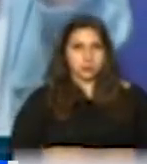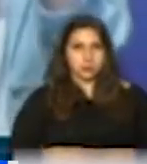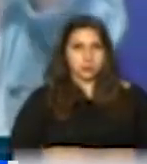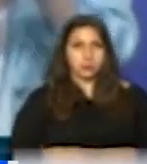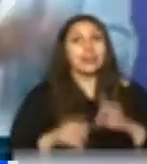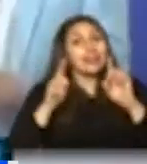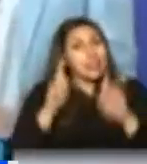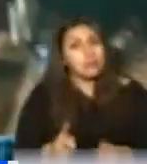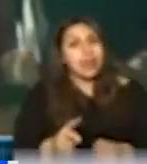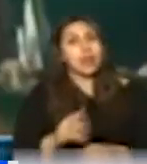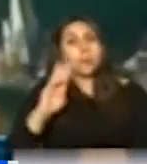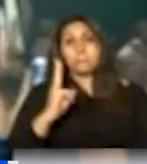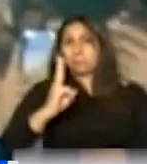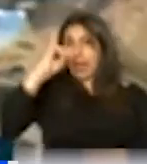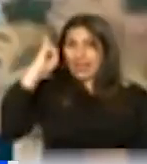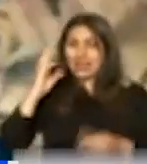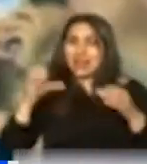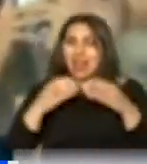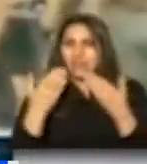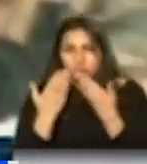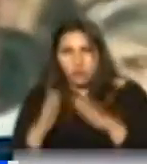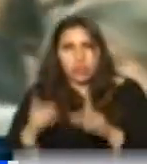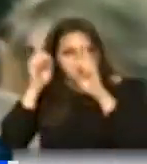A Guido Manini y a Cabildo Abierto.